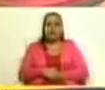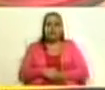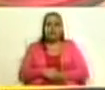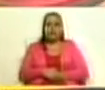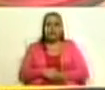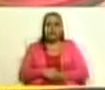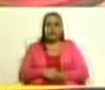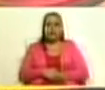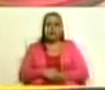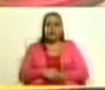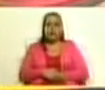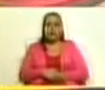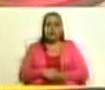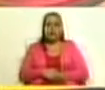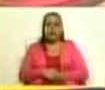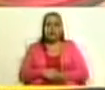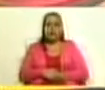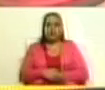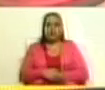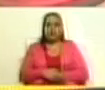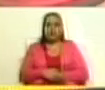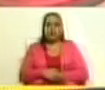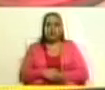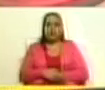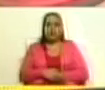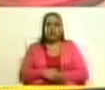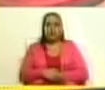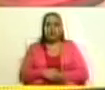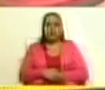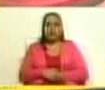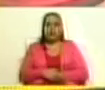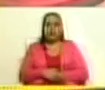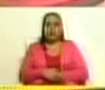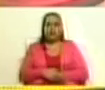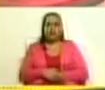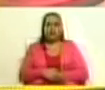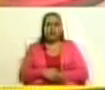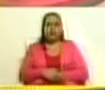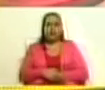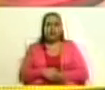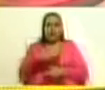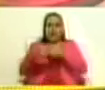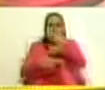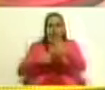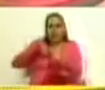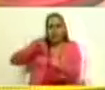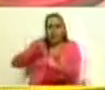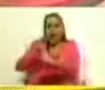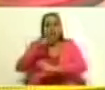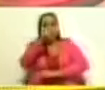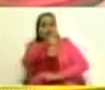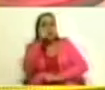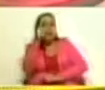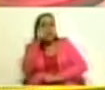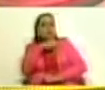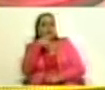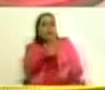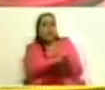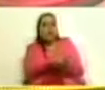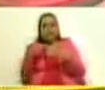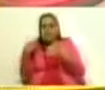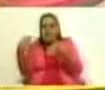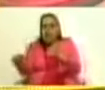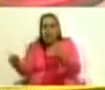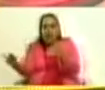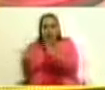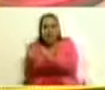y el PRAN se presentó frente al barrio, frente a la casa, a decirnos Como tu padre murió, entrégame la casa. Y